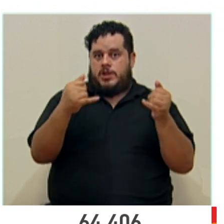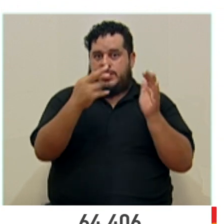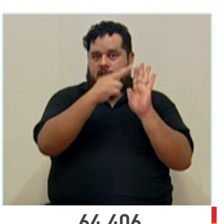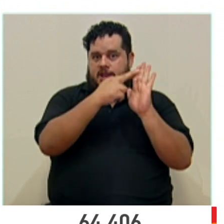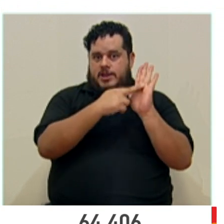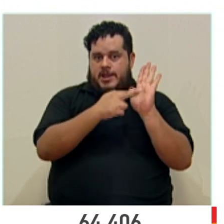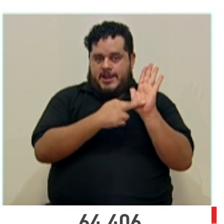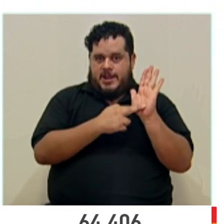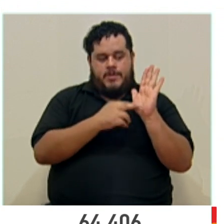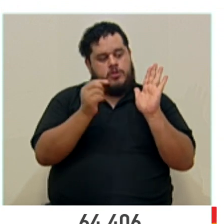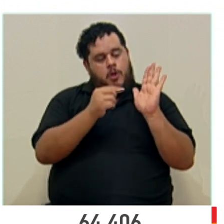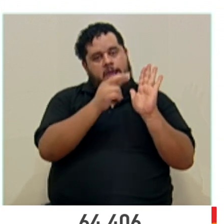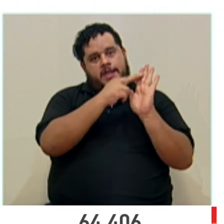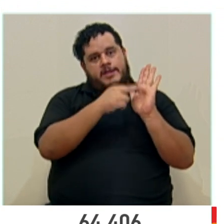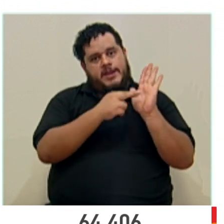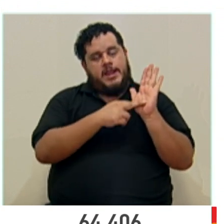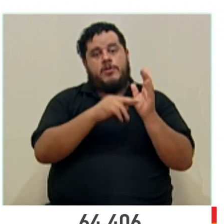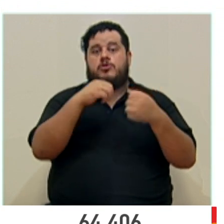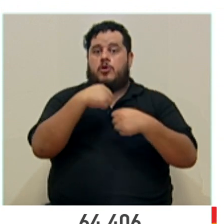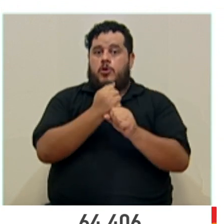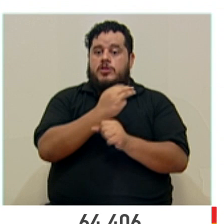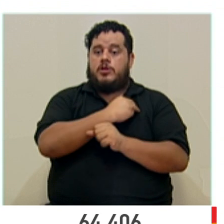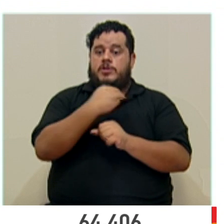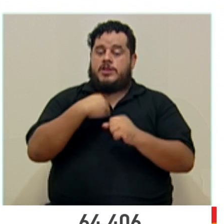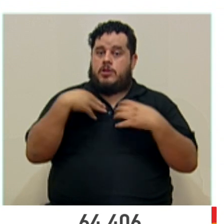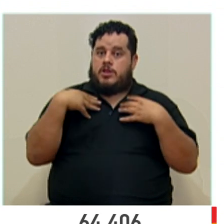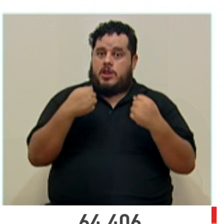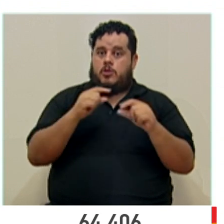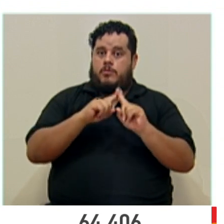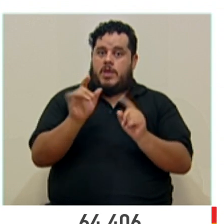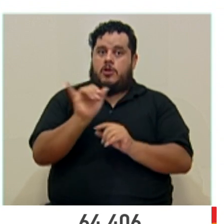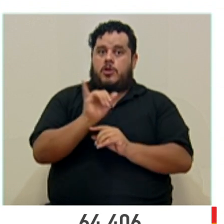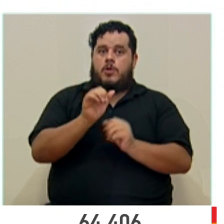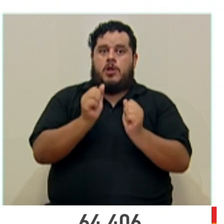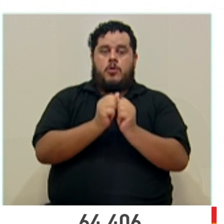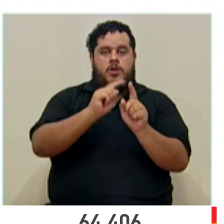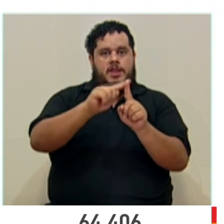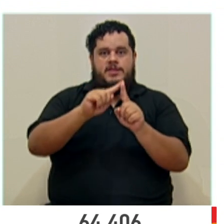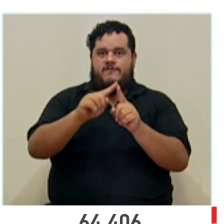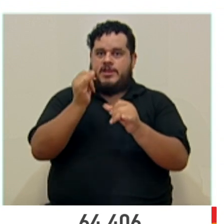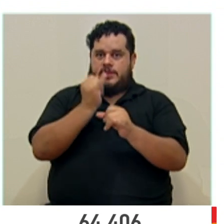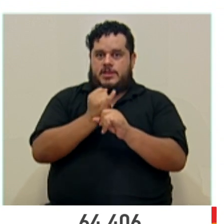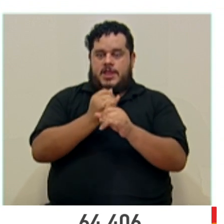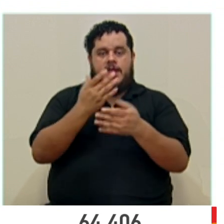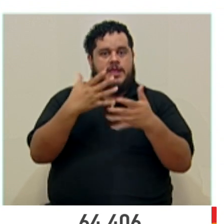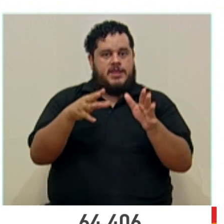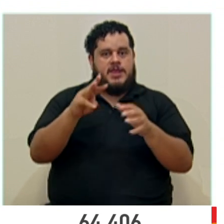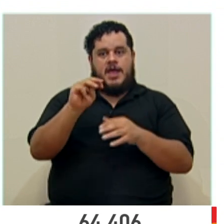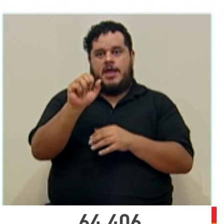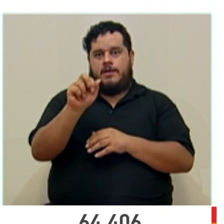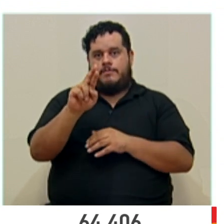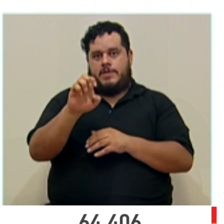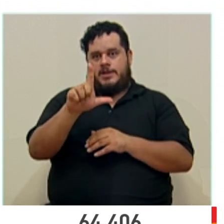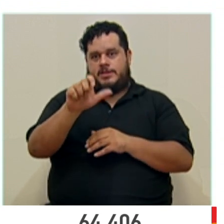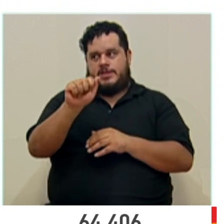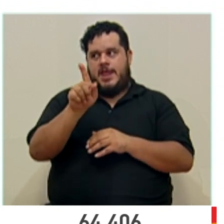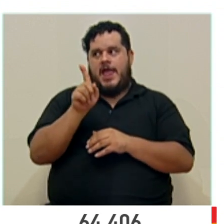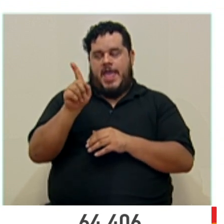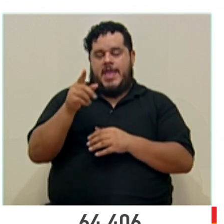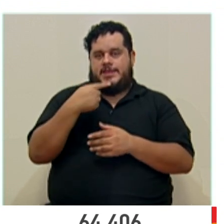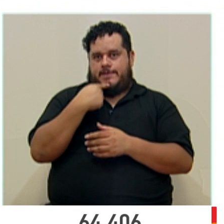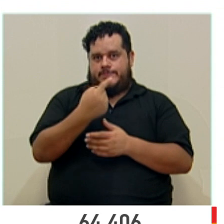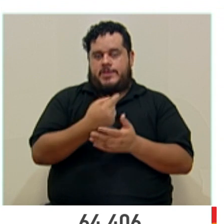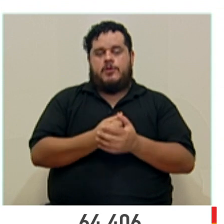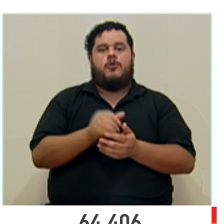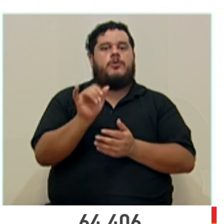fue elaborado básicamente por el Ministerio de Salud, pero también con las diferentes instituciones que ya doña Marcela apuntó. Y